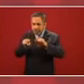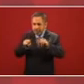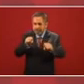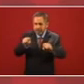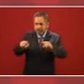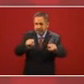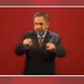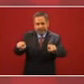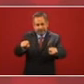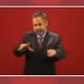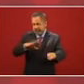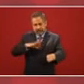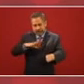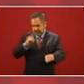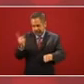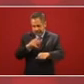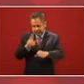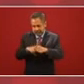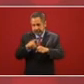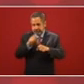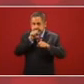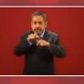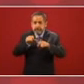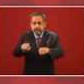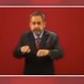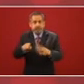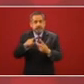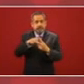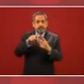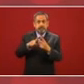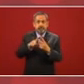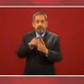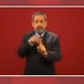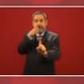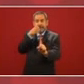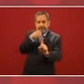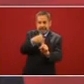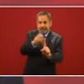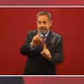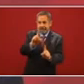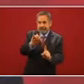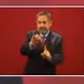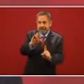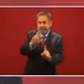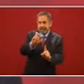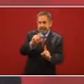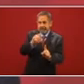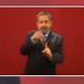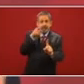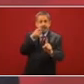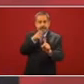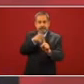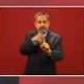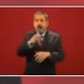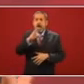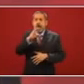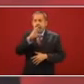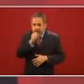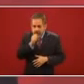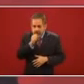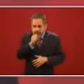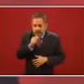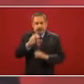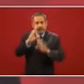vías principales o dos mecanismos principales, uno directo y otro indirecto. El directo es cuando estornudamos,